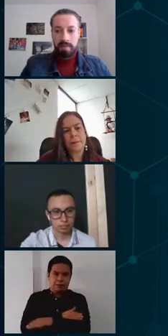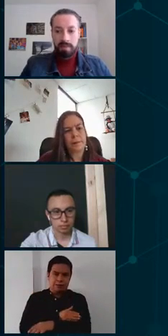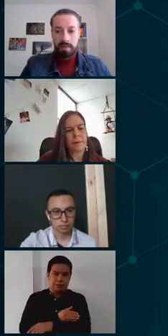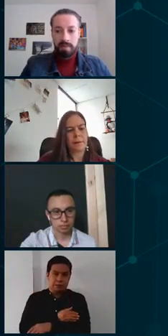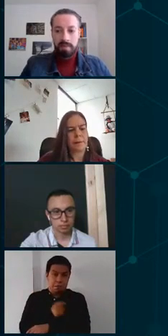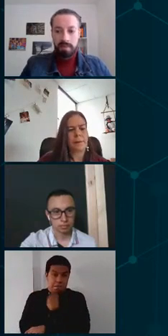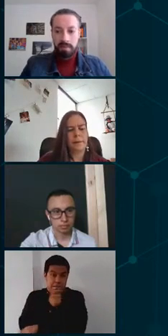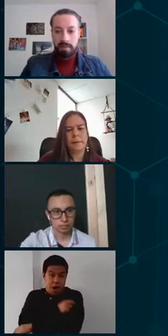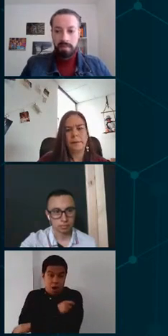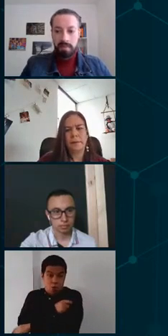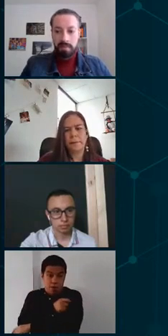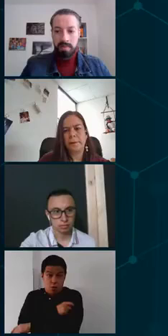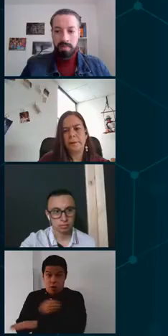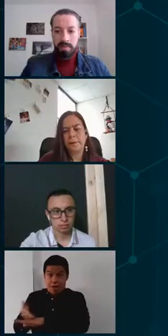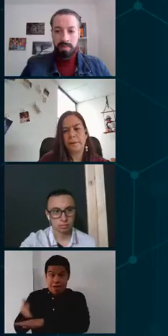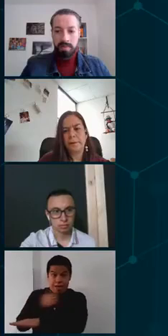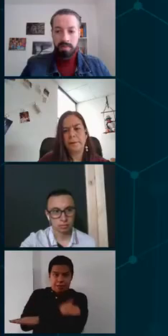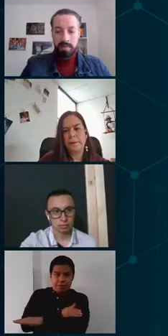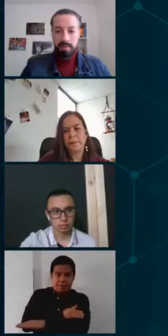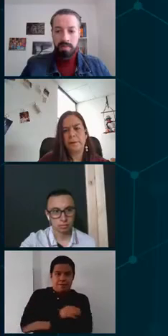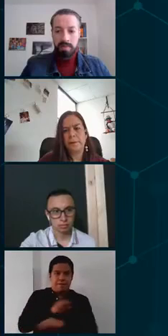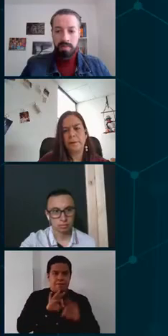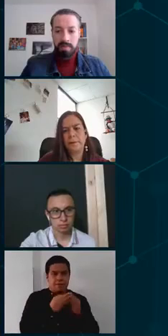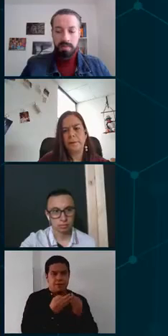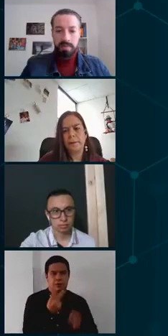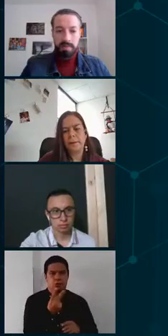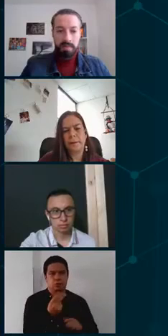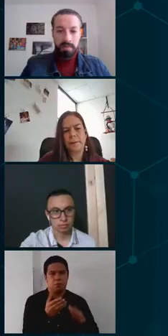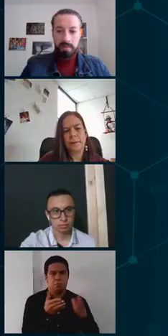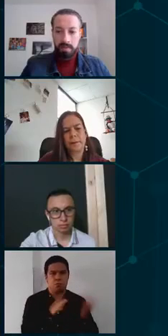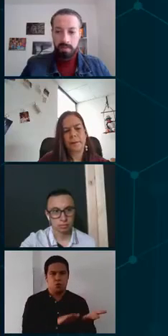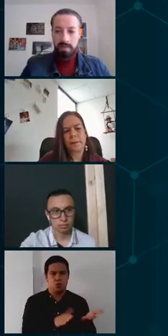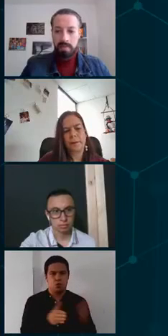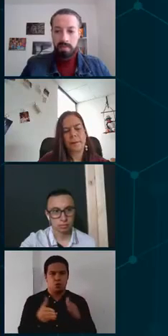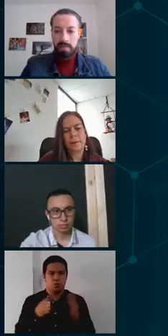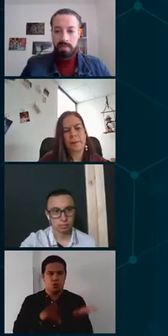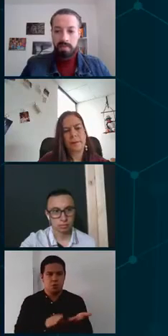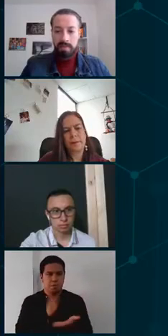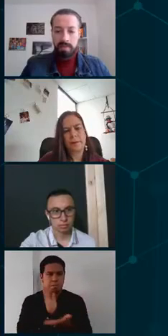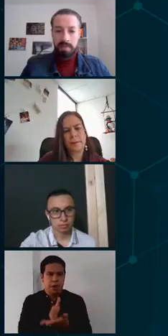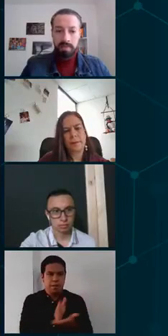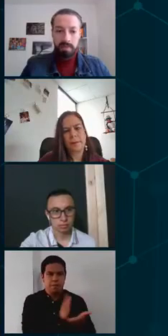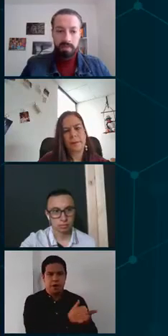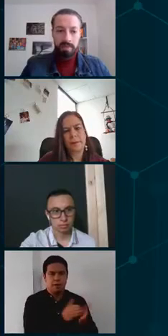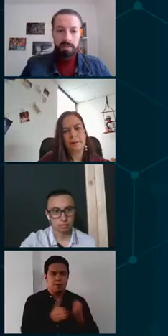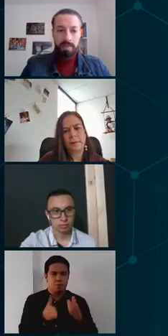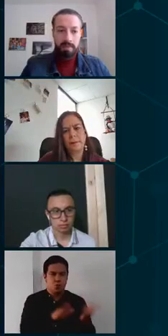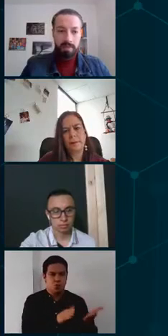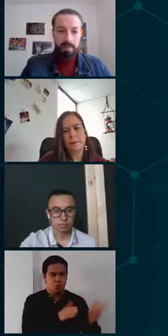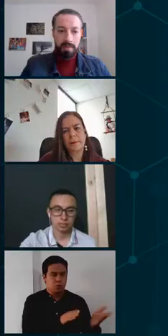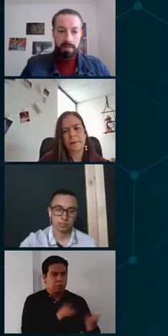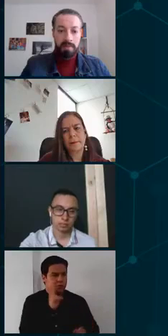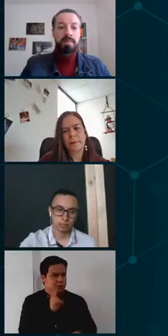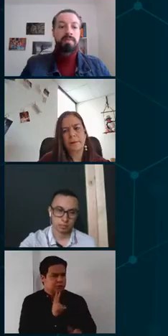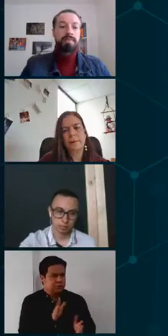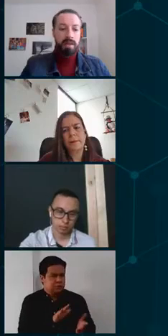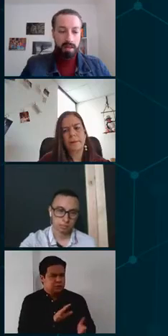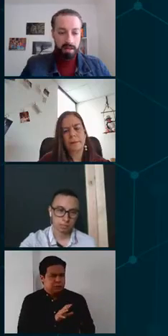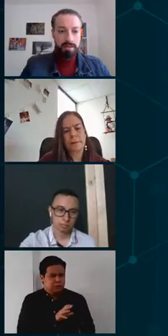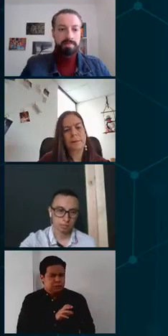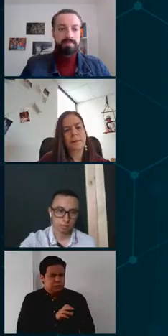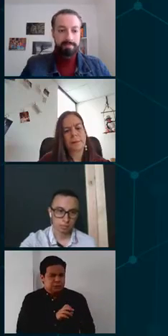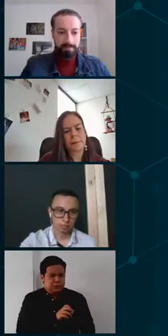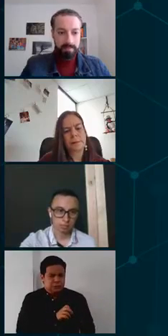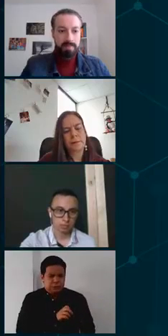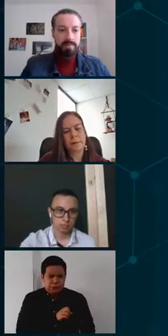vacunas, ver a su familia, ver a la familia, perdón, que no quiere vacunarse, le genera frustración. Es otra cosa